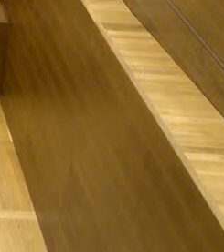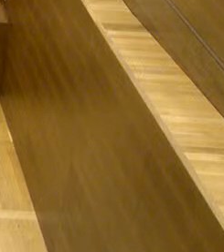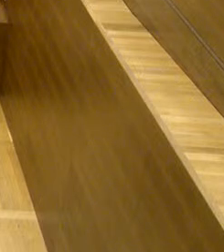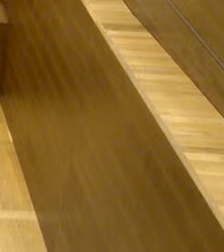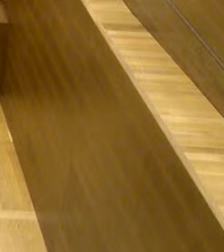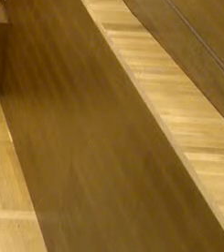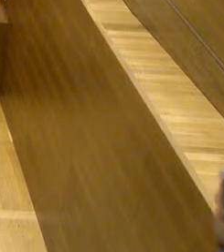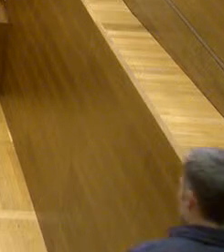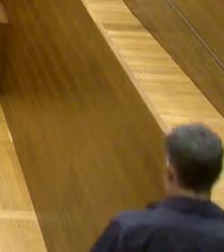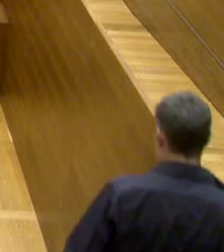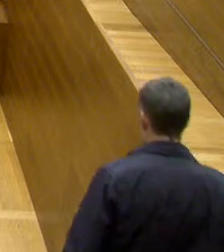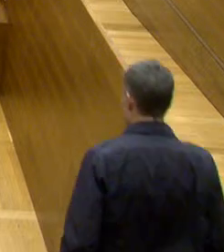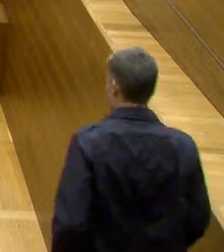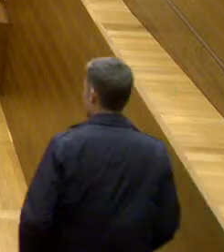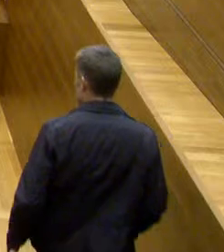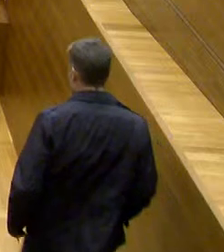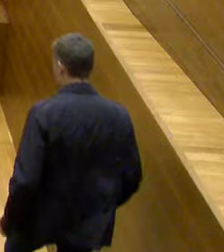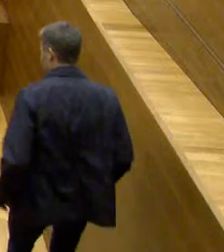señora